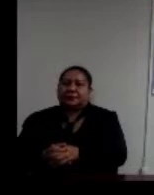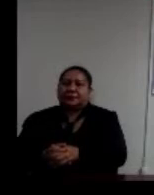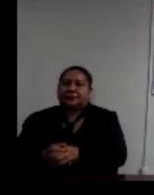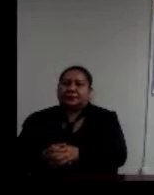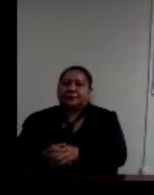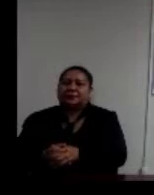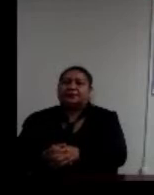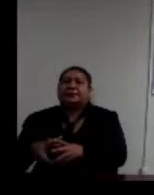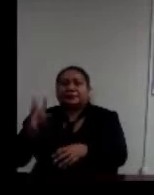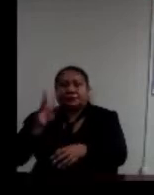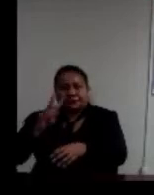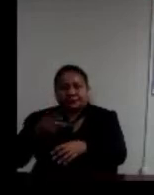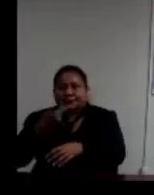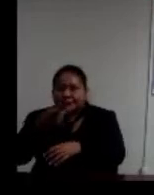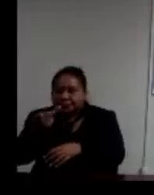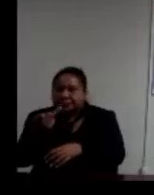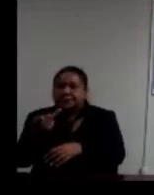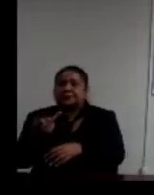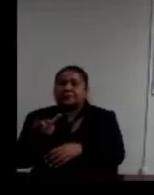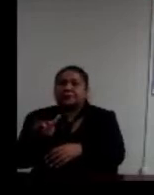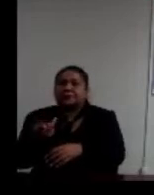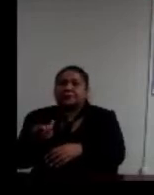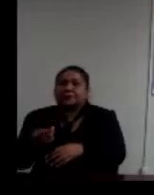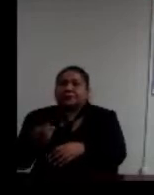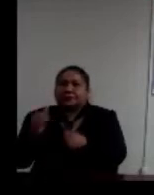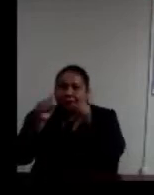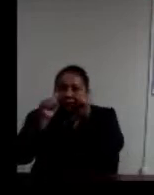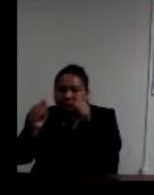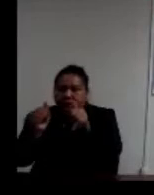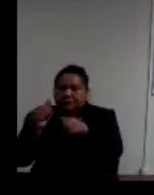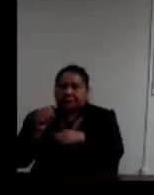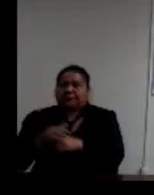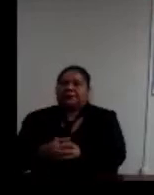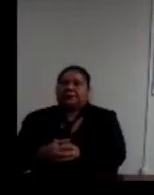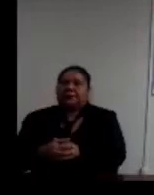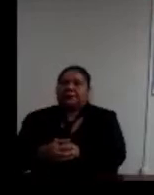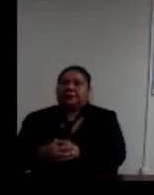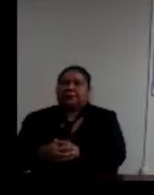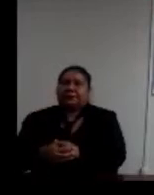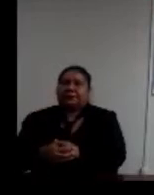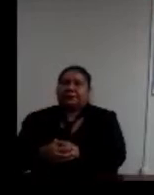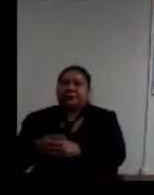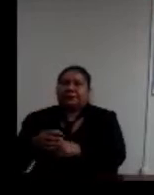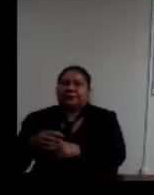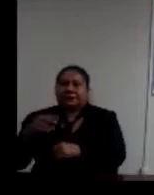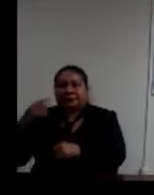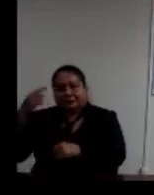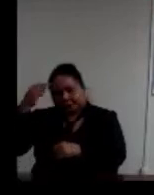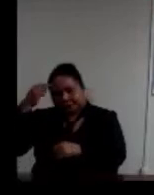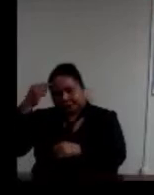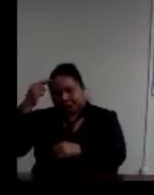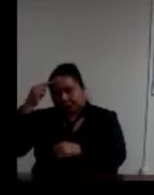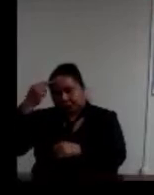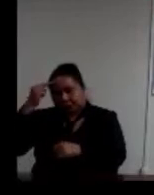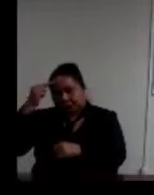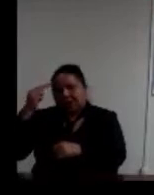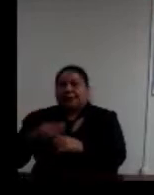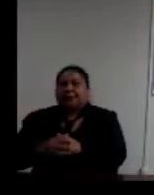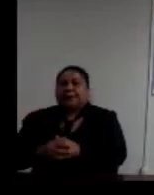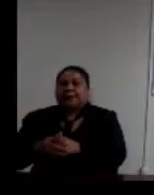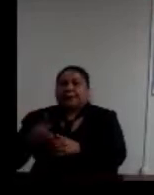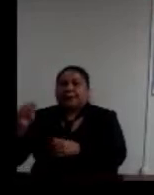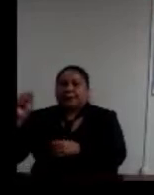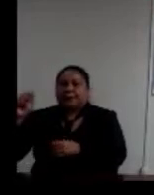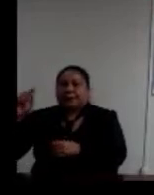primario. Estamos hablando trastorno de la atención, que es una cuestión más allá en la cuestión neurológica. Tienen TDA, pero